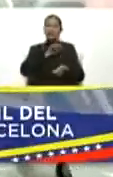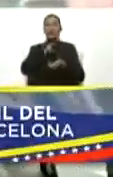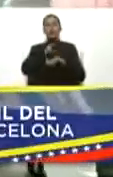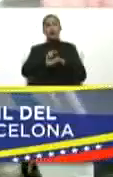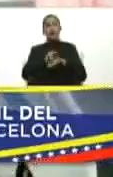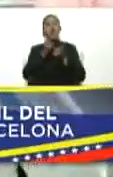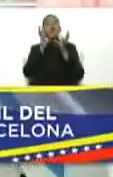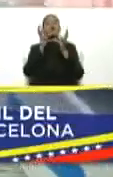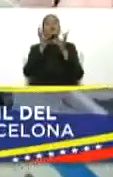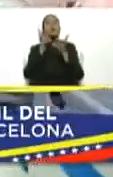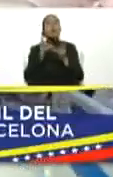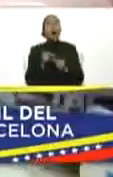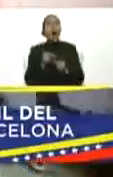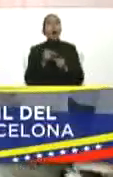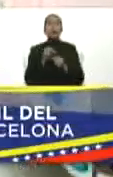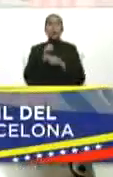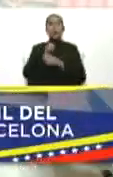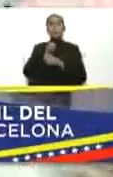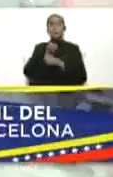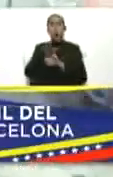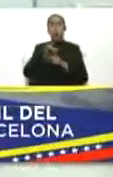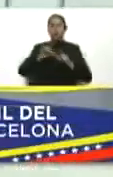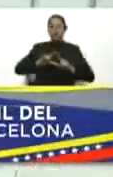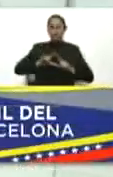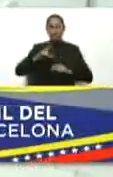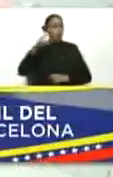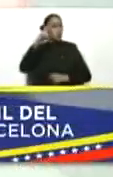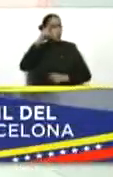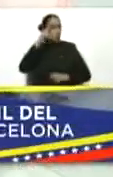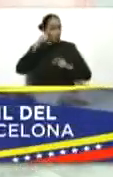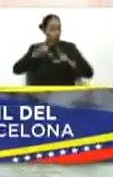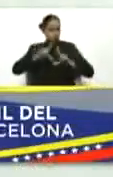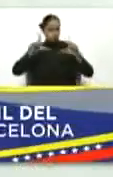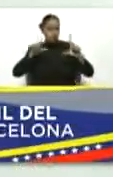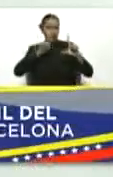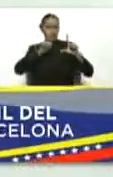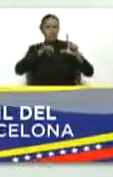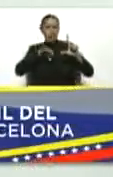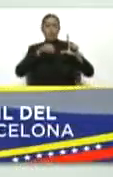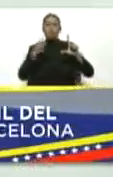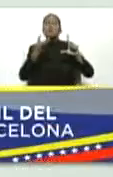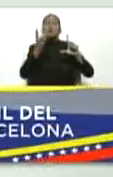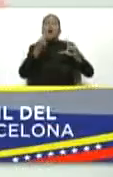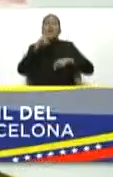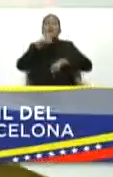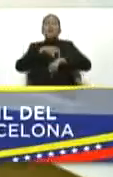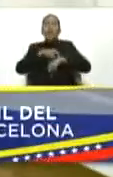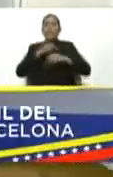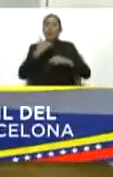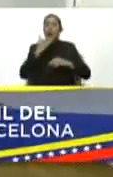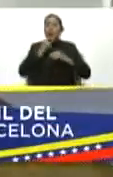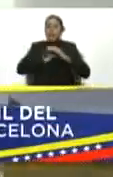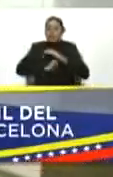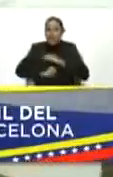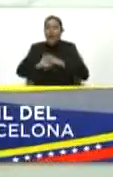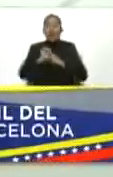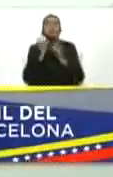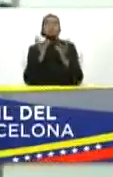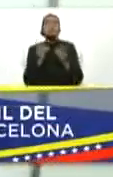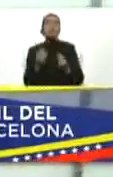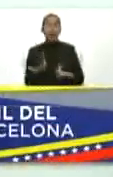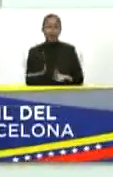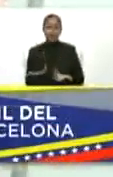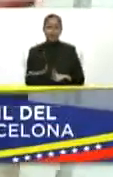de dilatación, si van a un parto convencional, si van a una cesárea segmentaria. Allá primero le dan